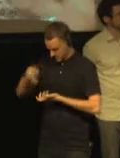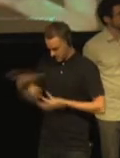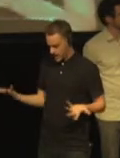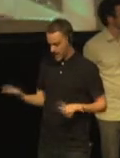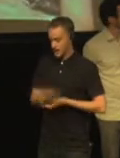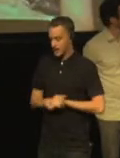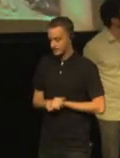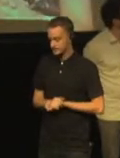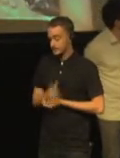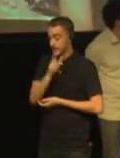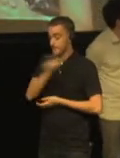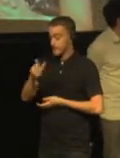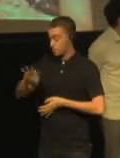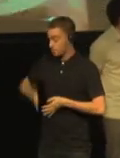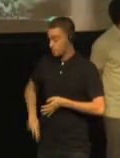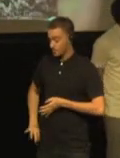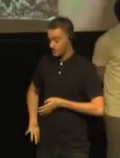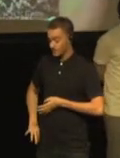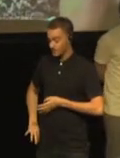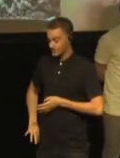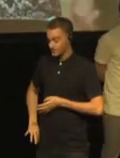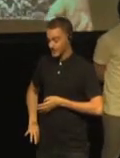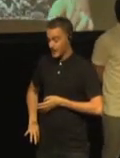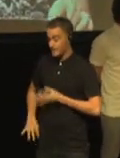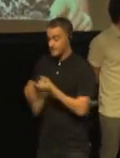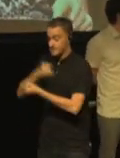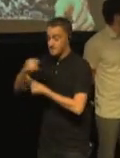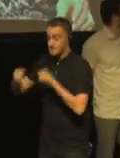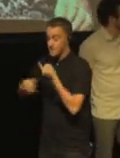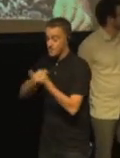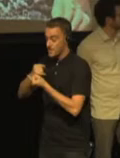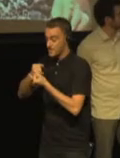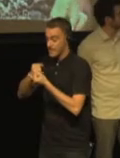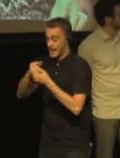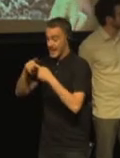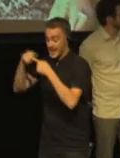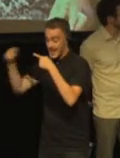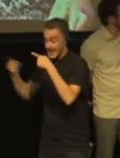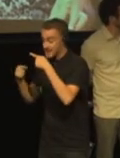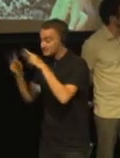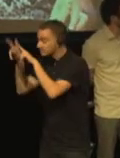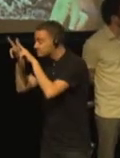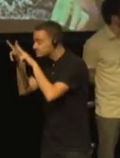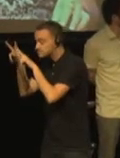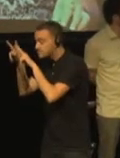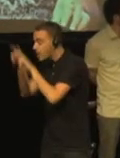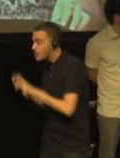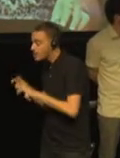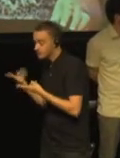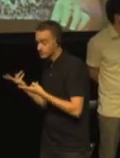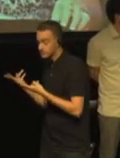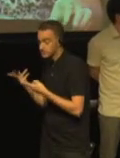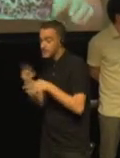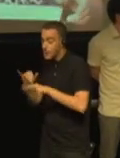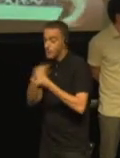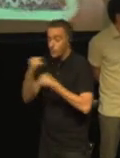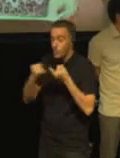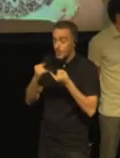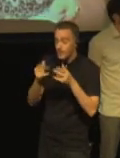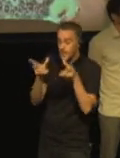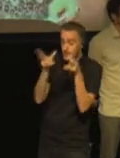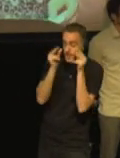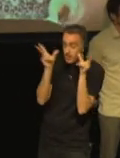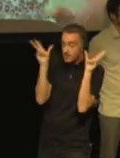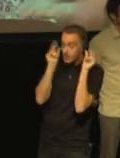es analizar los otros problemas de los que sufre esta persona y no se dan cuenta de que tienen problemas de vista y de oído.